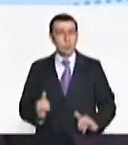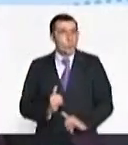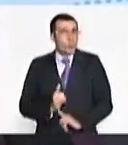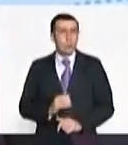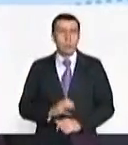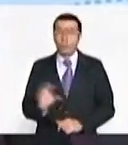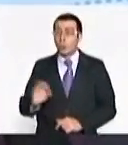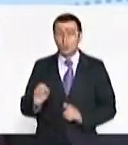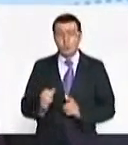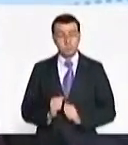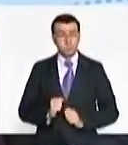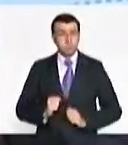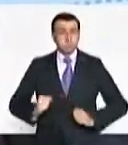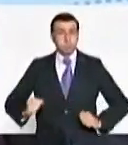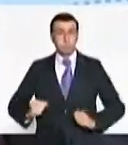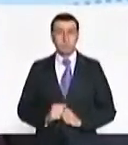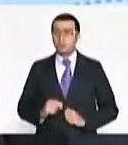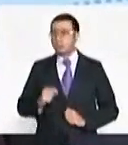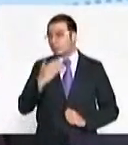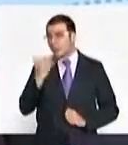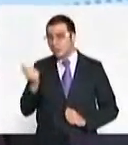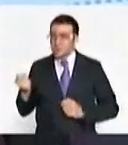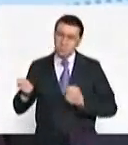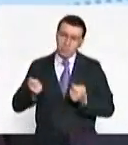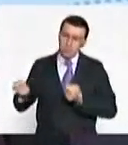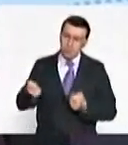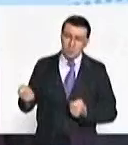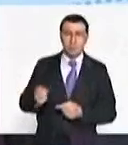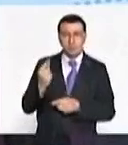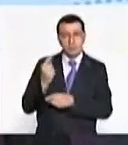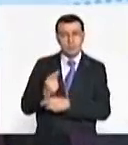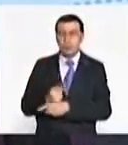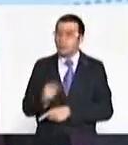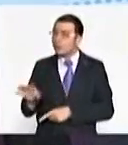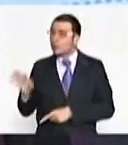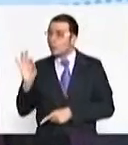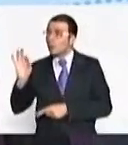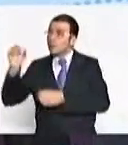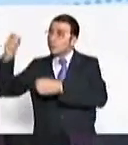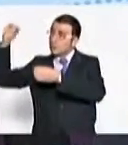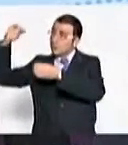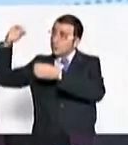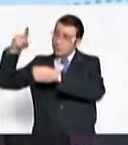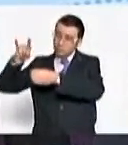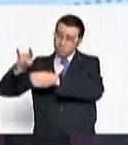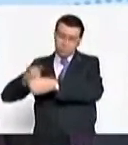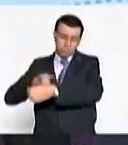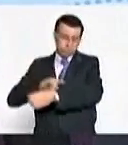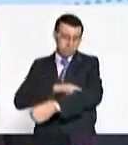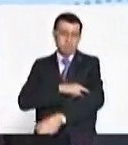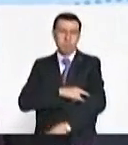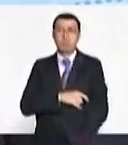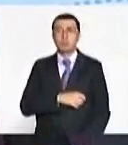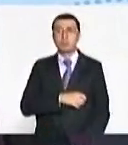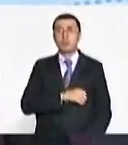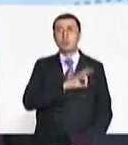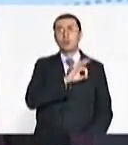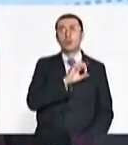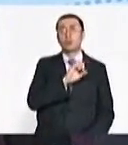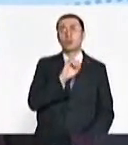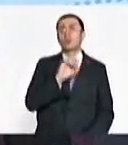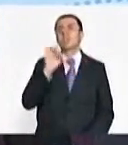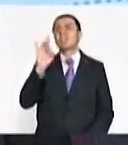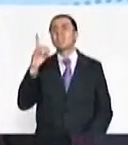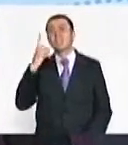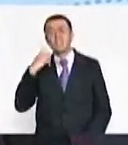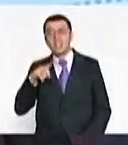para subir, para mejorar ciertas patologías específicas, y uno escoge y los pasa a nivel endovenoso cada 8, cada 10 o cada 15 días